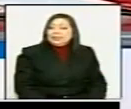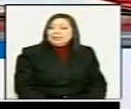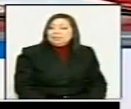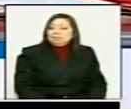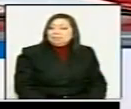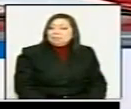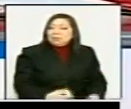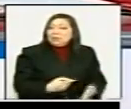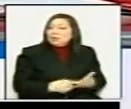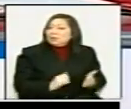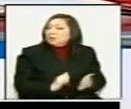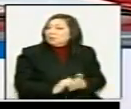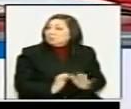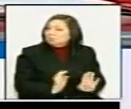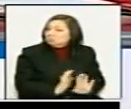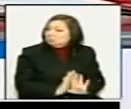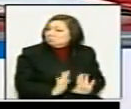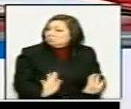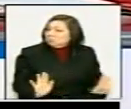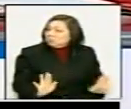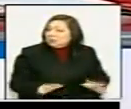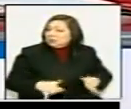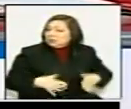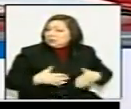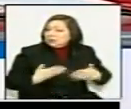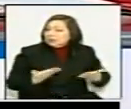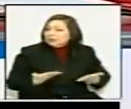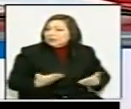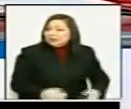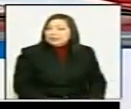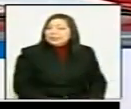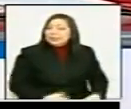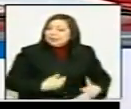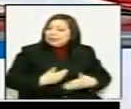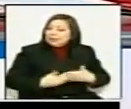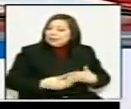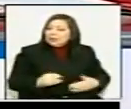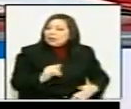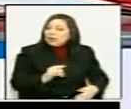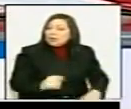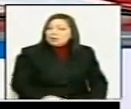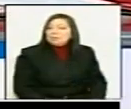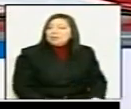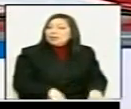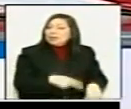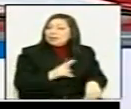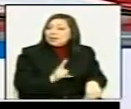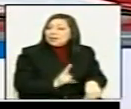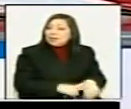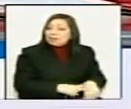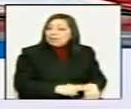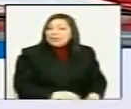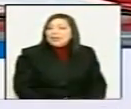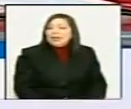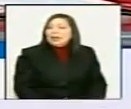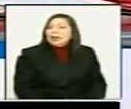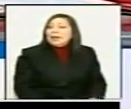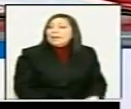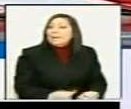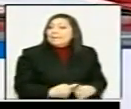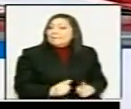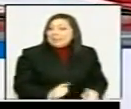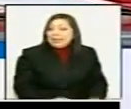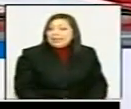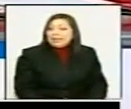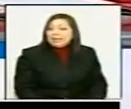por lo tanto no se puede dar los procedimientos usuales y normales, pero